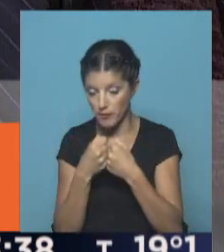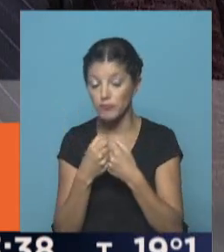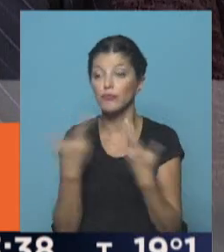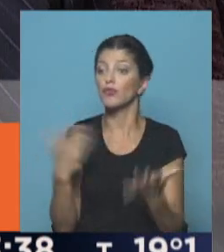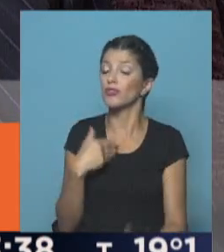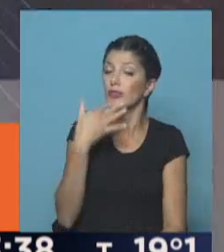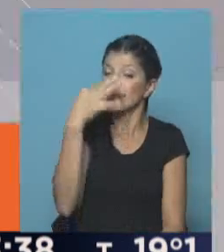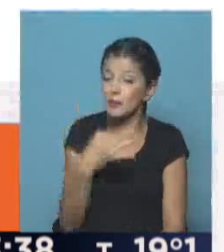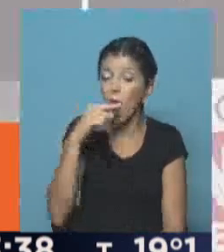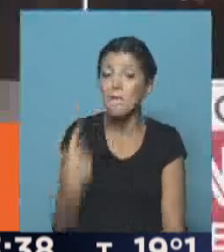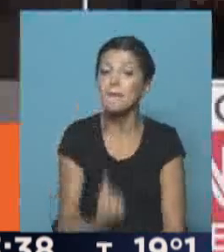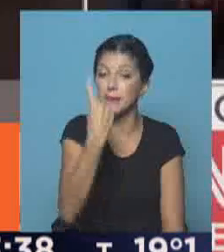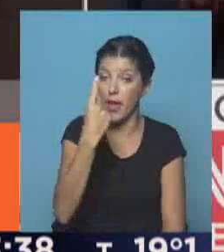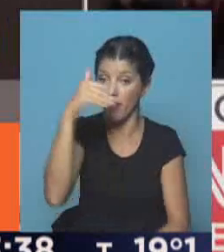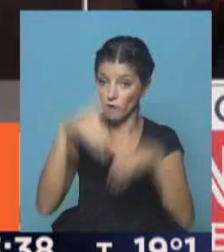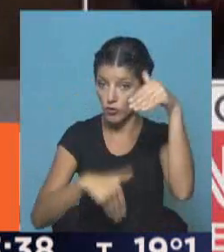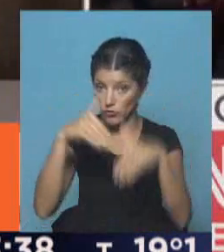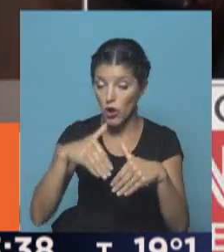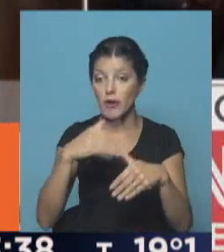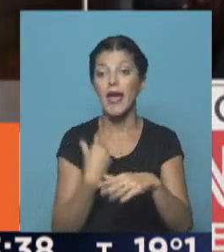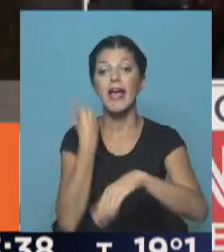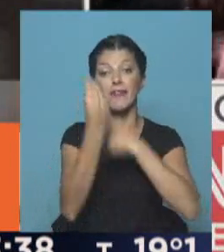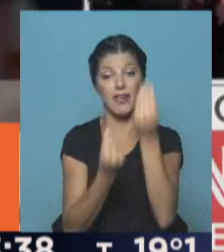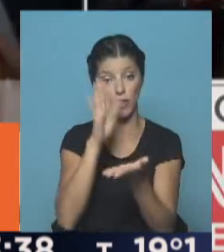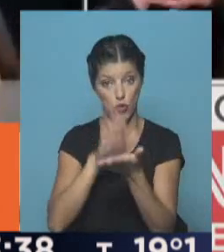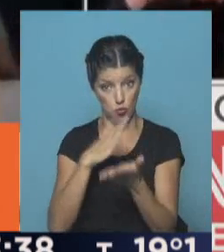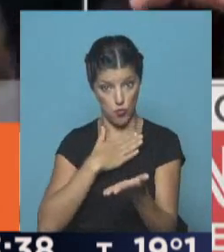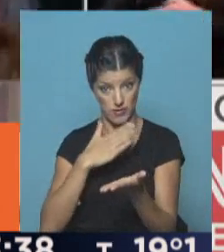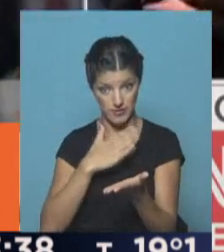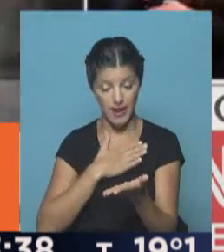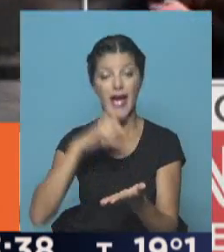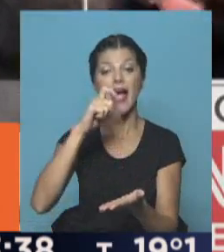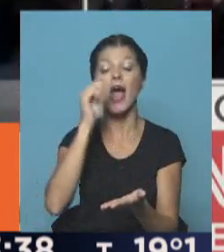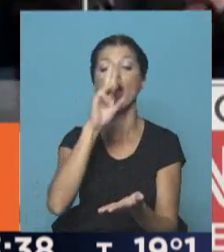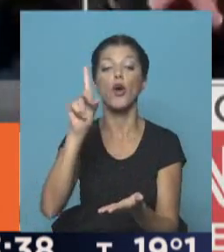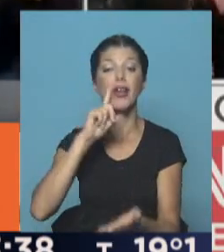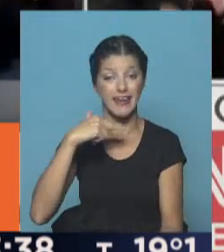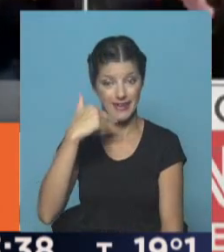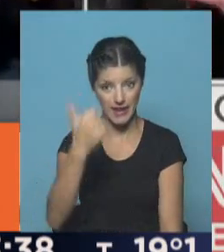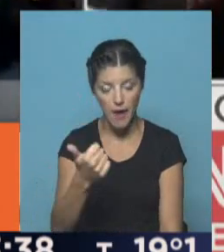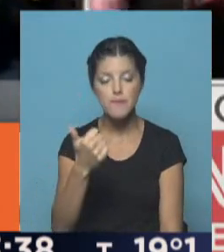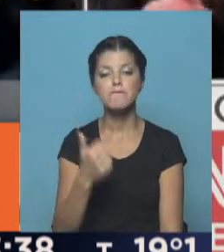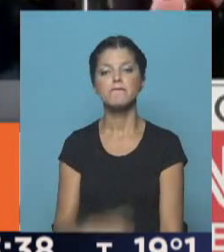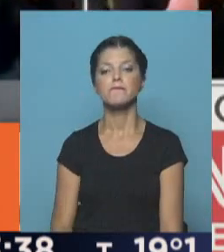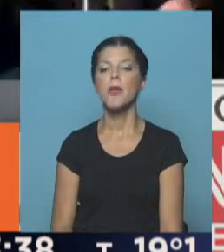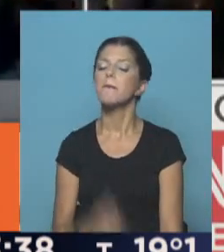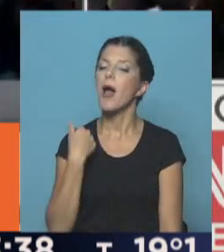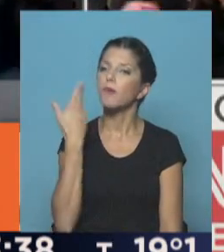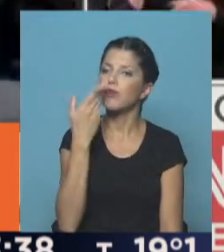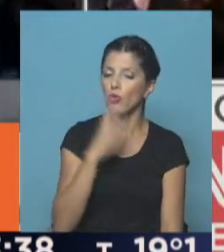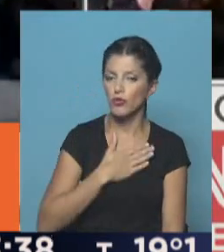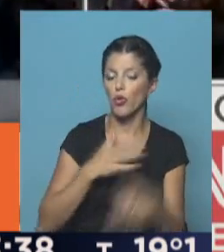de ir a primera vuelta con la candidata nuestra con carolina goic un poco para todo retomar la identidad del partido nosotros